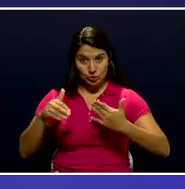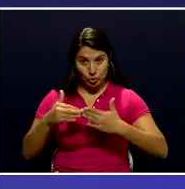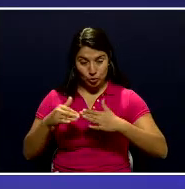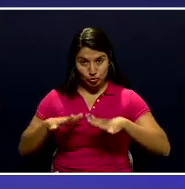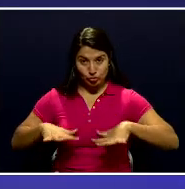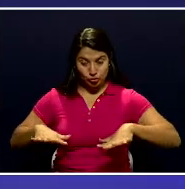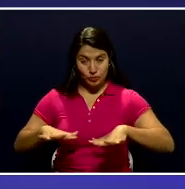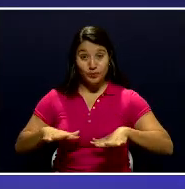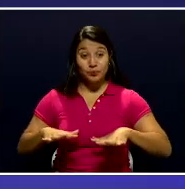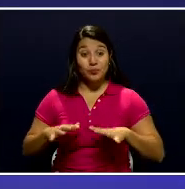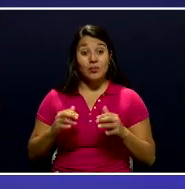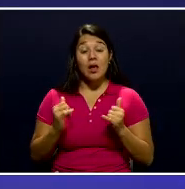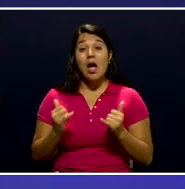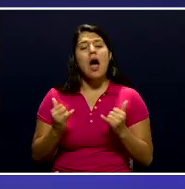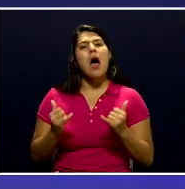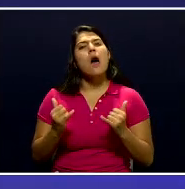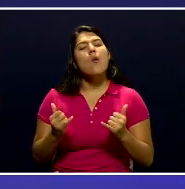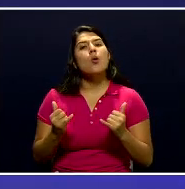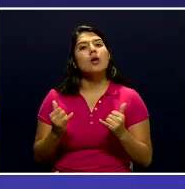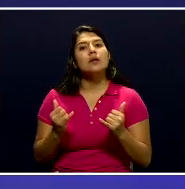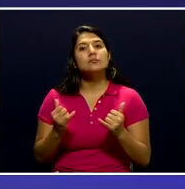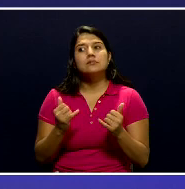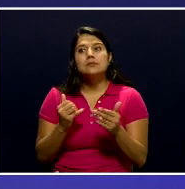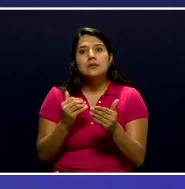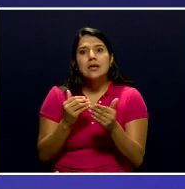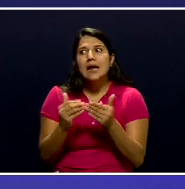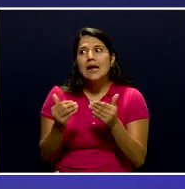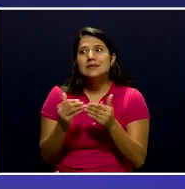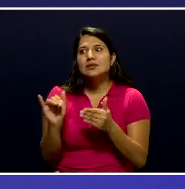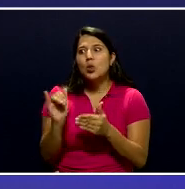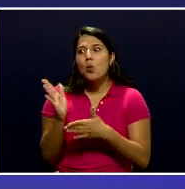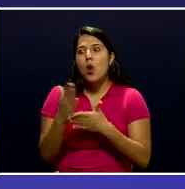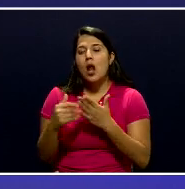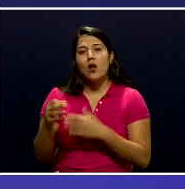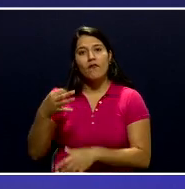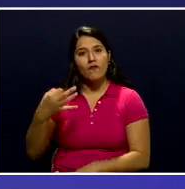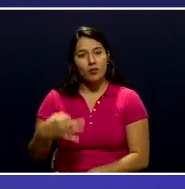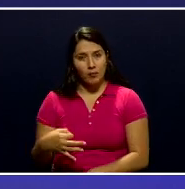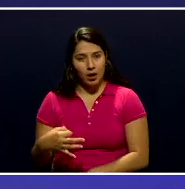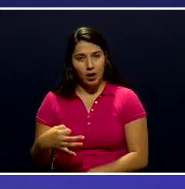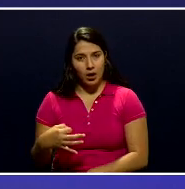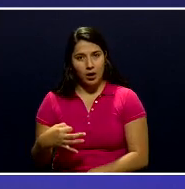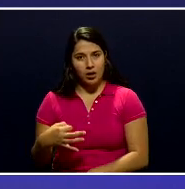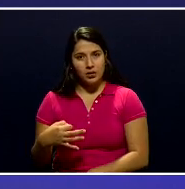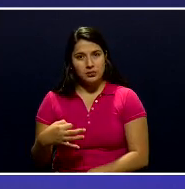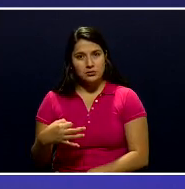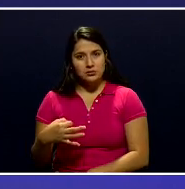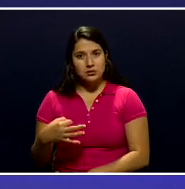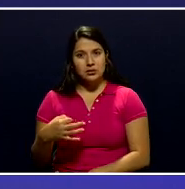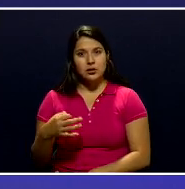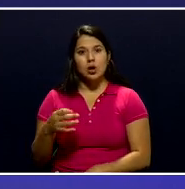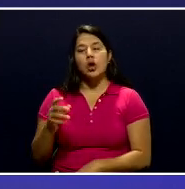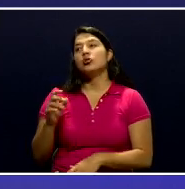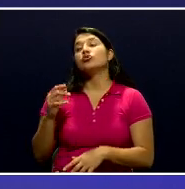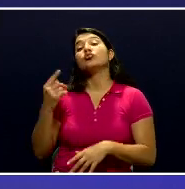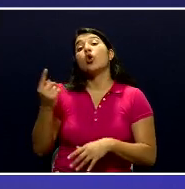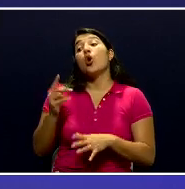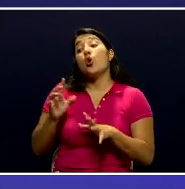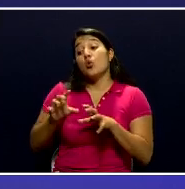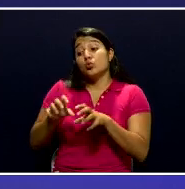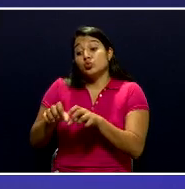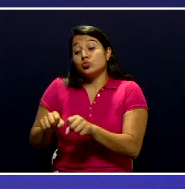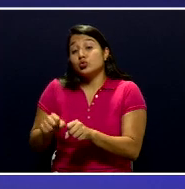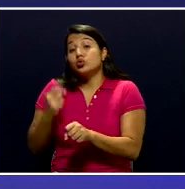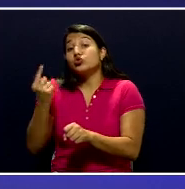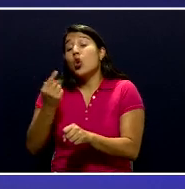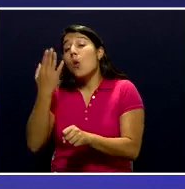esquema actual se ha convertido casi en una formalidad. Se deja lo que la ley dice que hay que dejar,